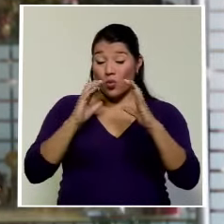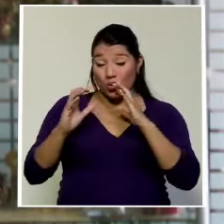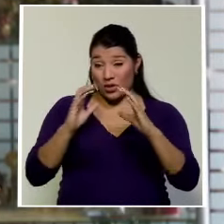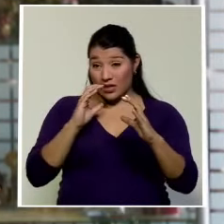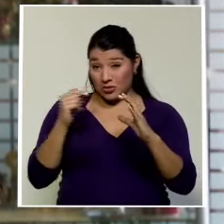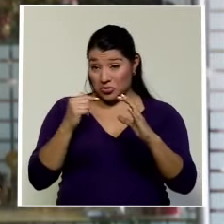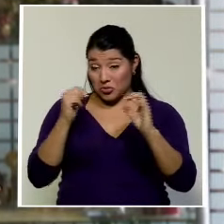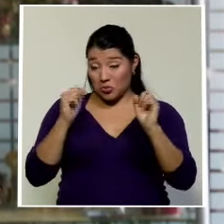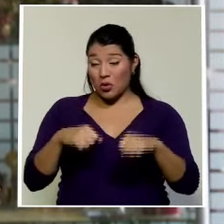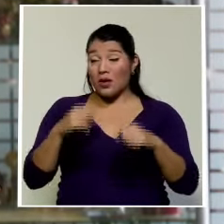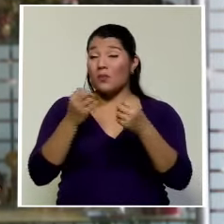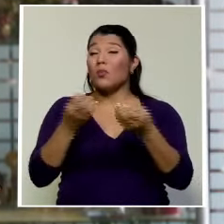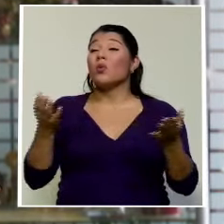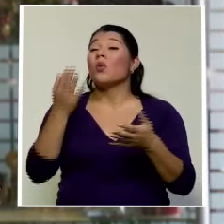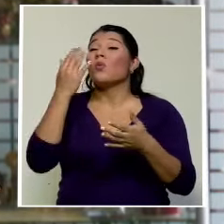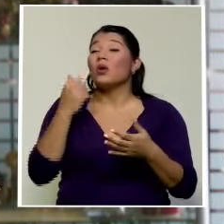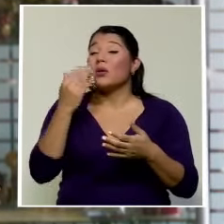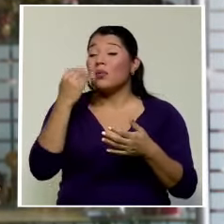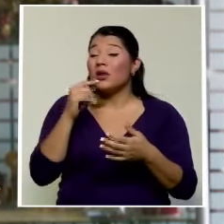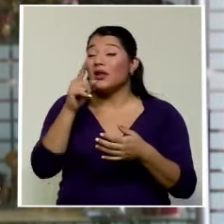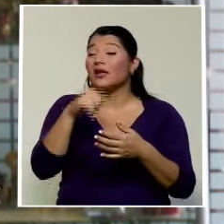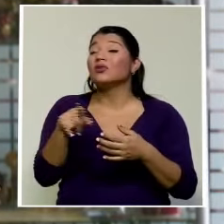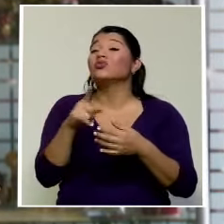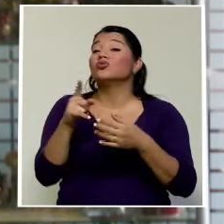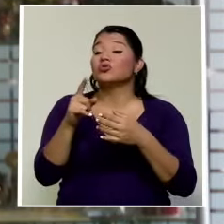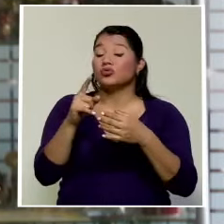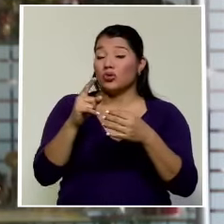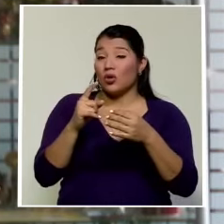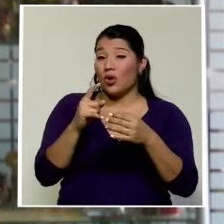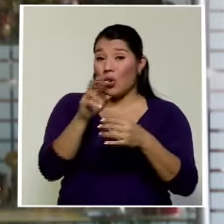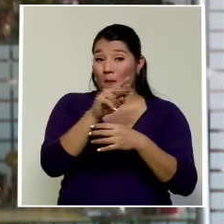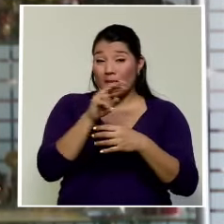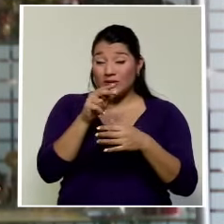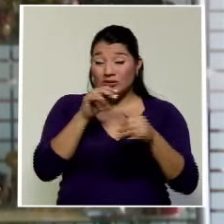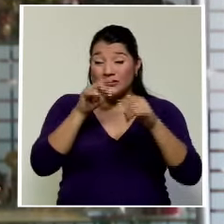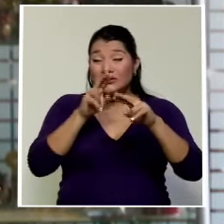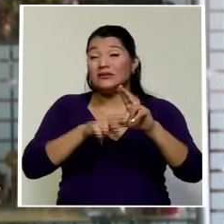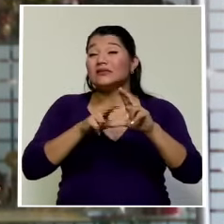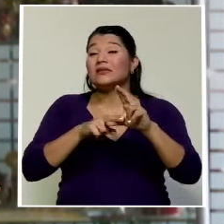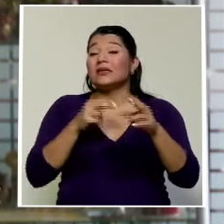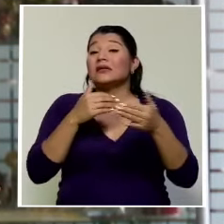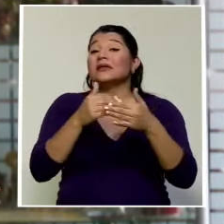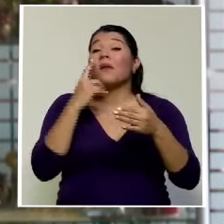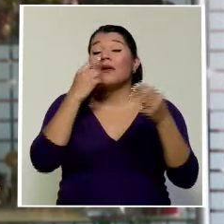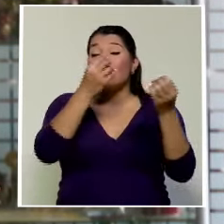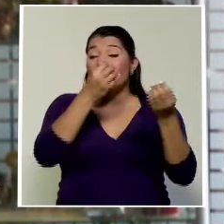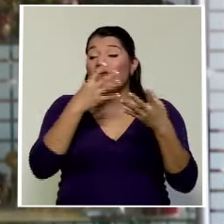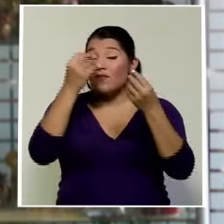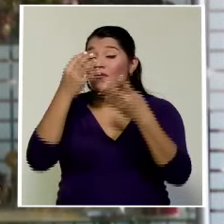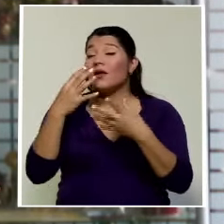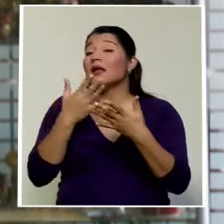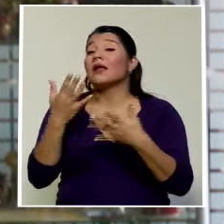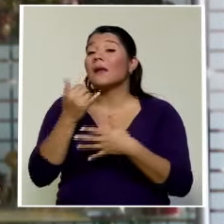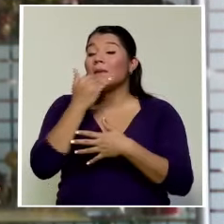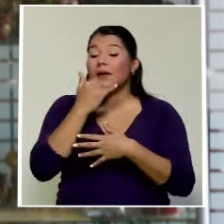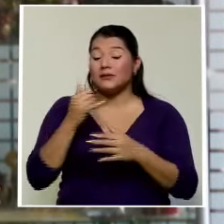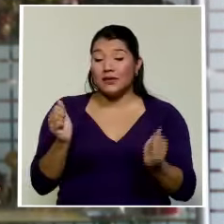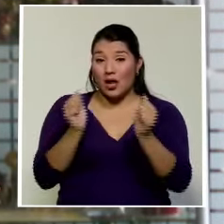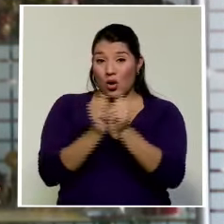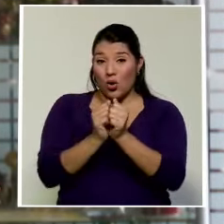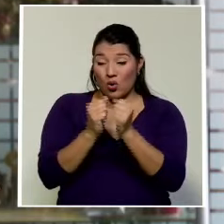carácter público. ¿Por qué? Porque son instancias públicas las que están llamadas a brindar la información sobre qué es lo que está sucediendo con